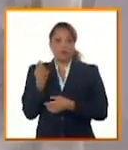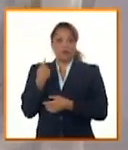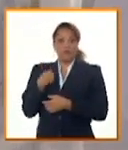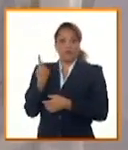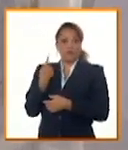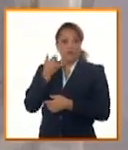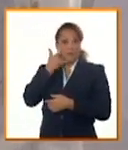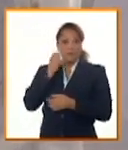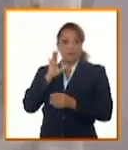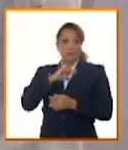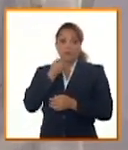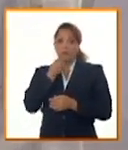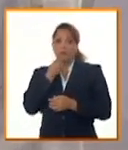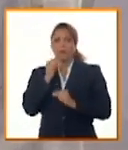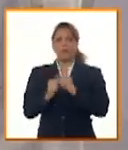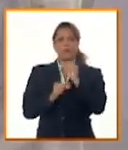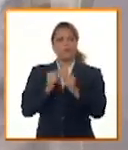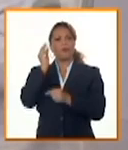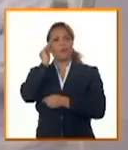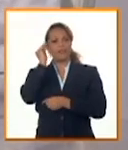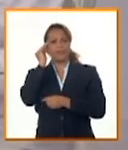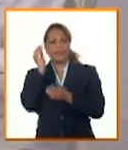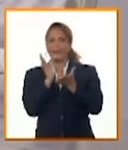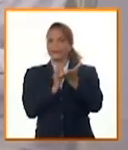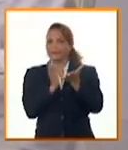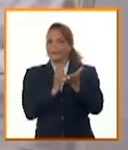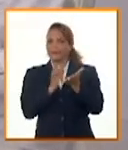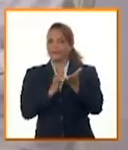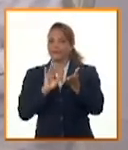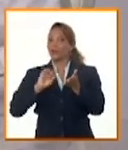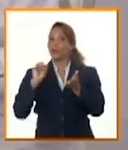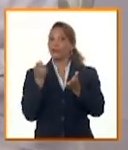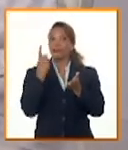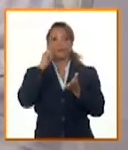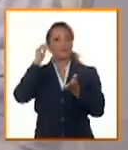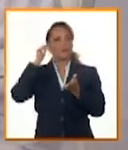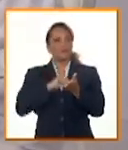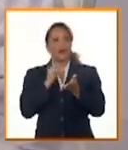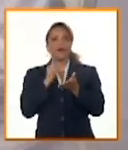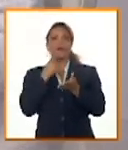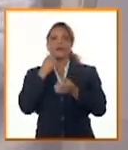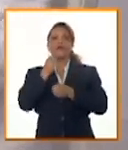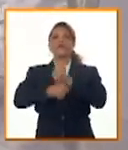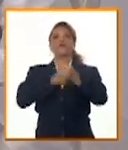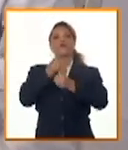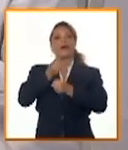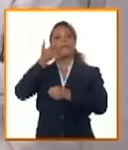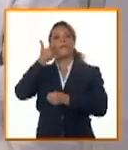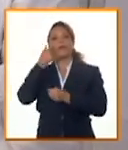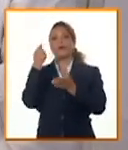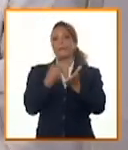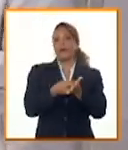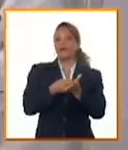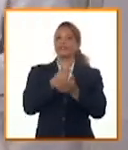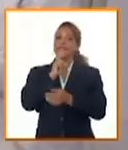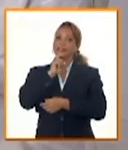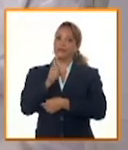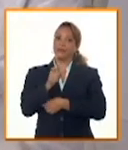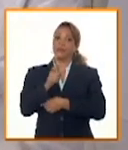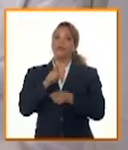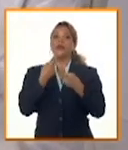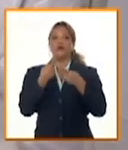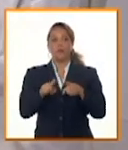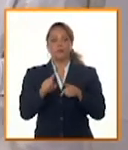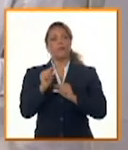Aunque me he ido introduciendo en lo en los términos digitales me corresponde en las pasarelas de pago soy